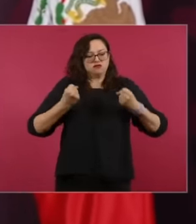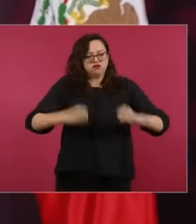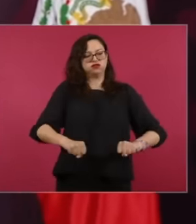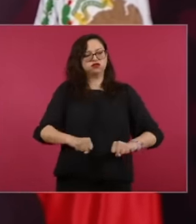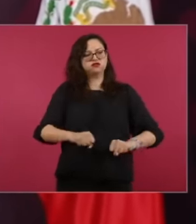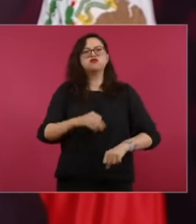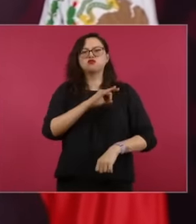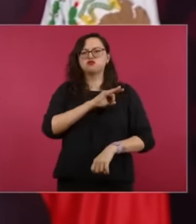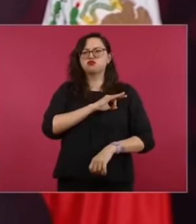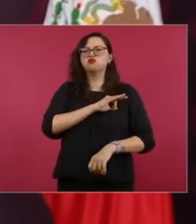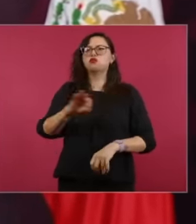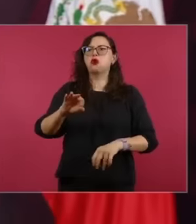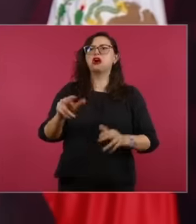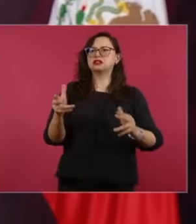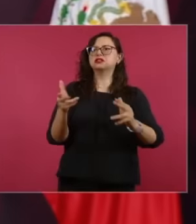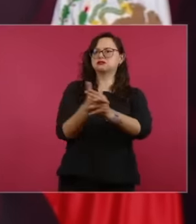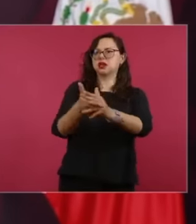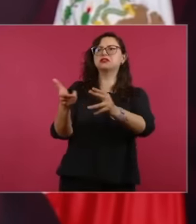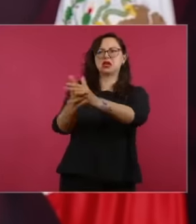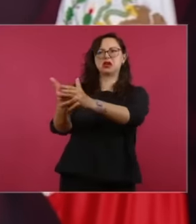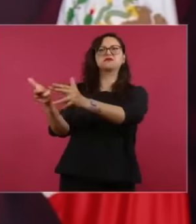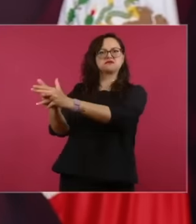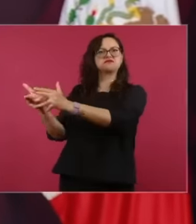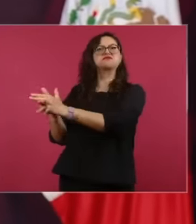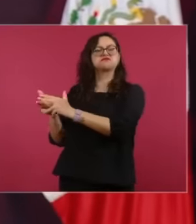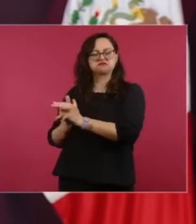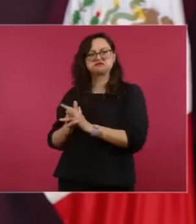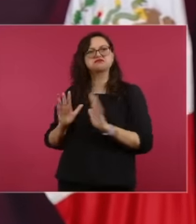De ahí el fin justifica los medios.